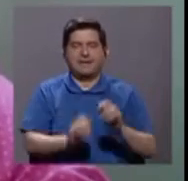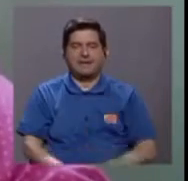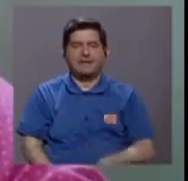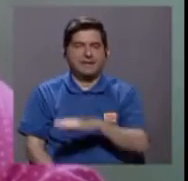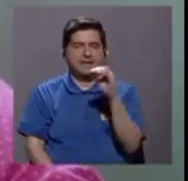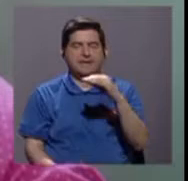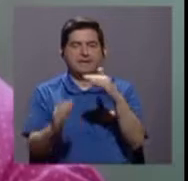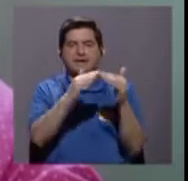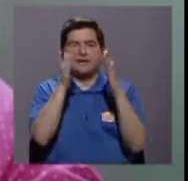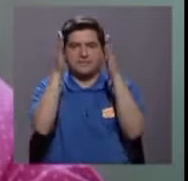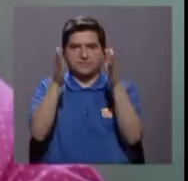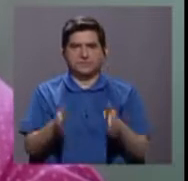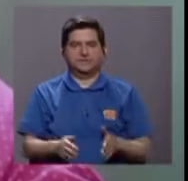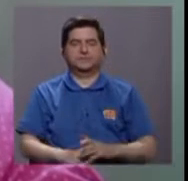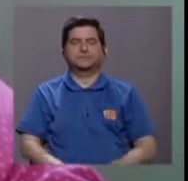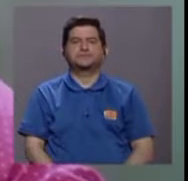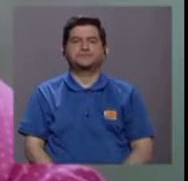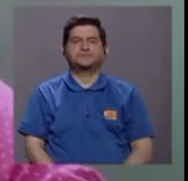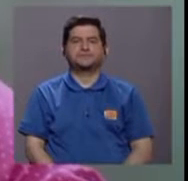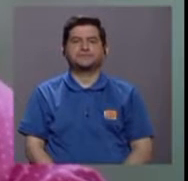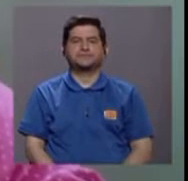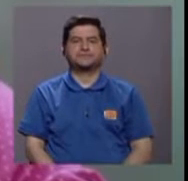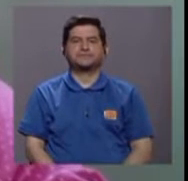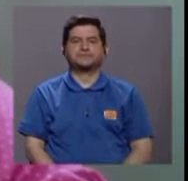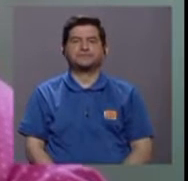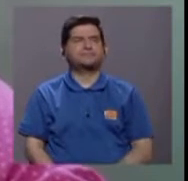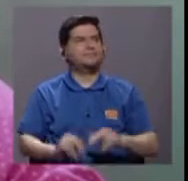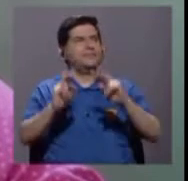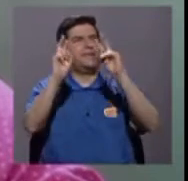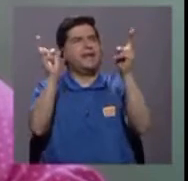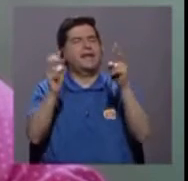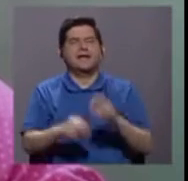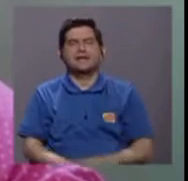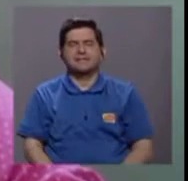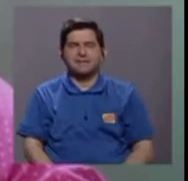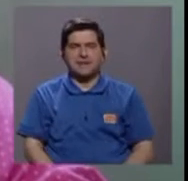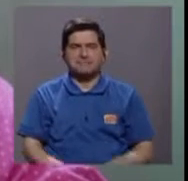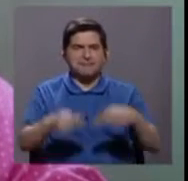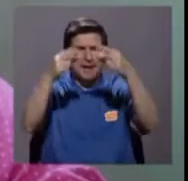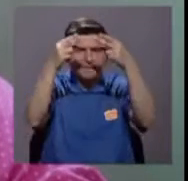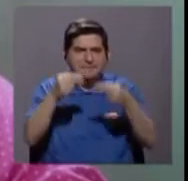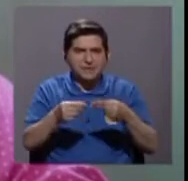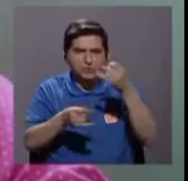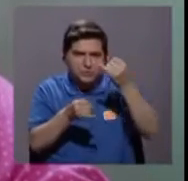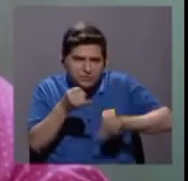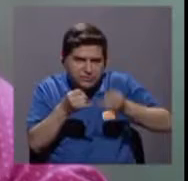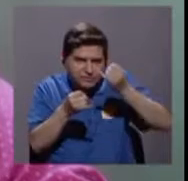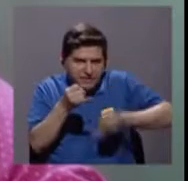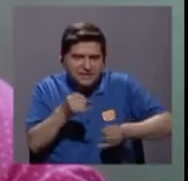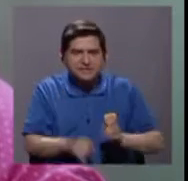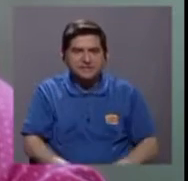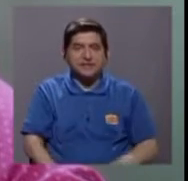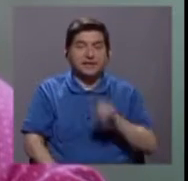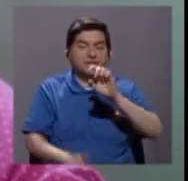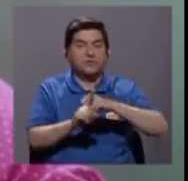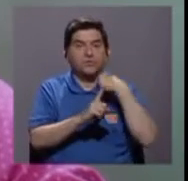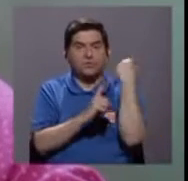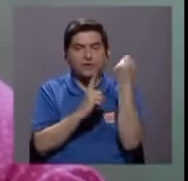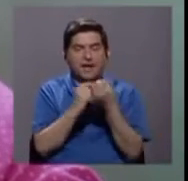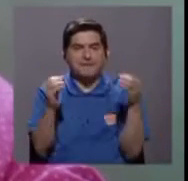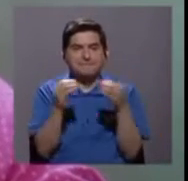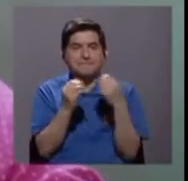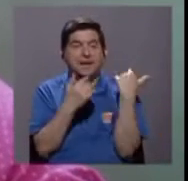la ciudadanía. En el tema de la liquidación del presupuesto, que es uno de los asuntos